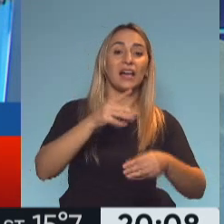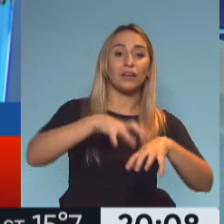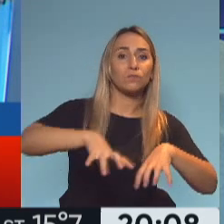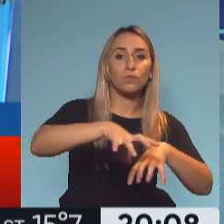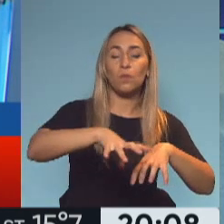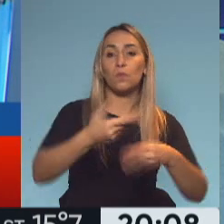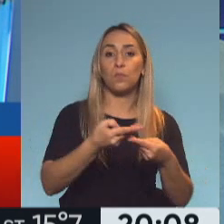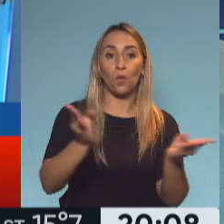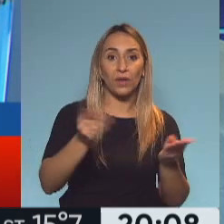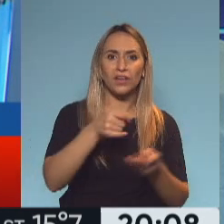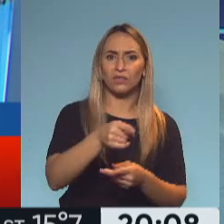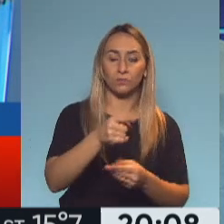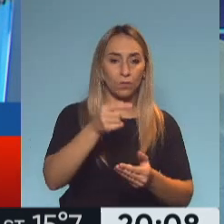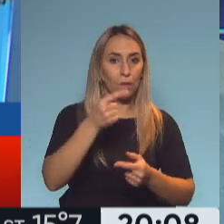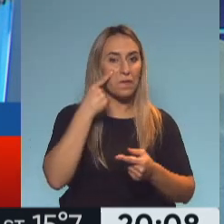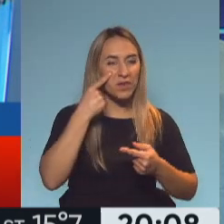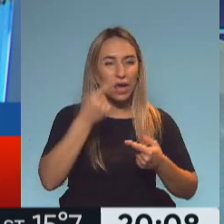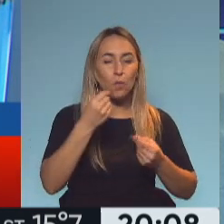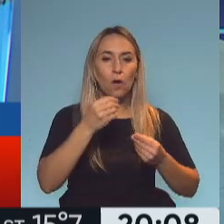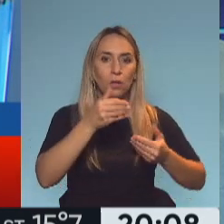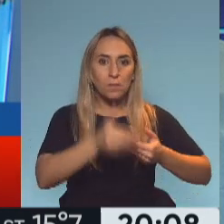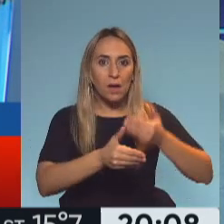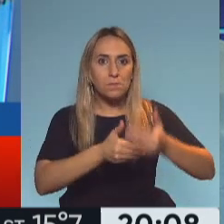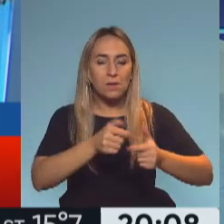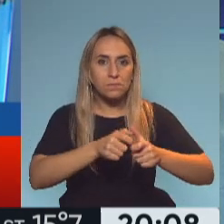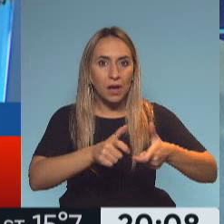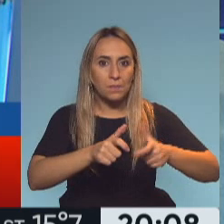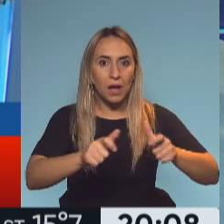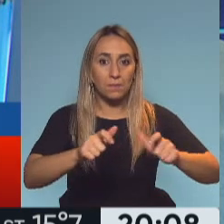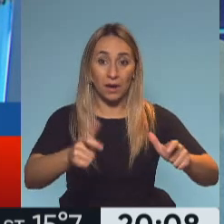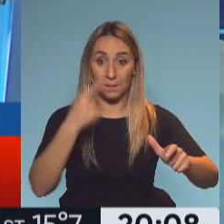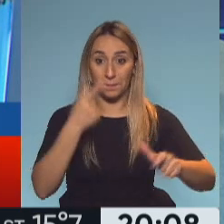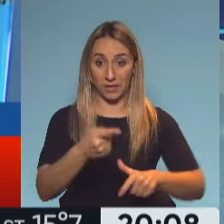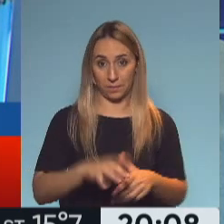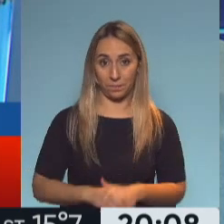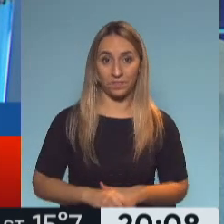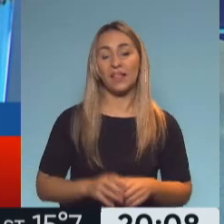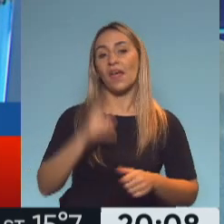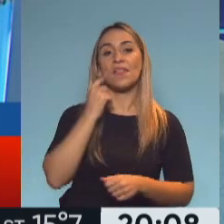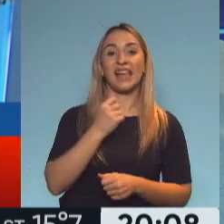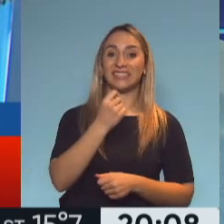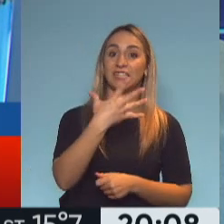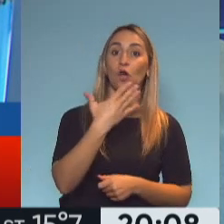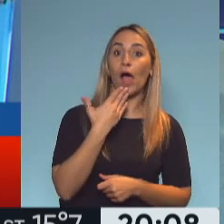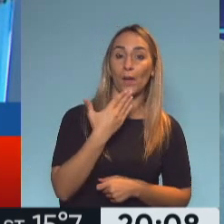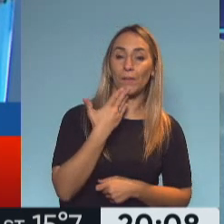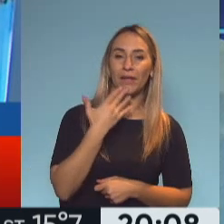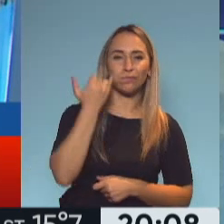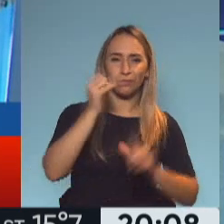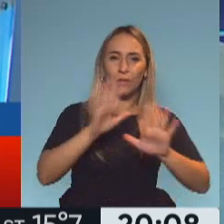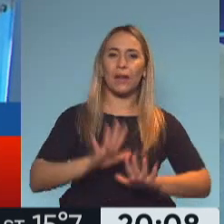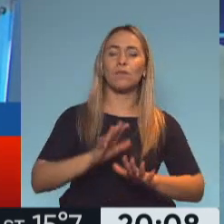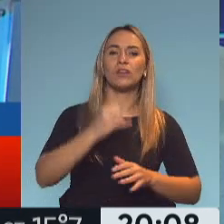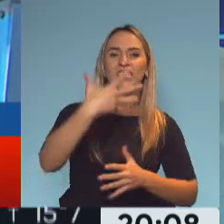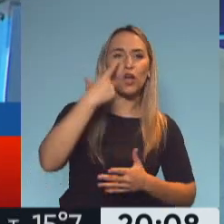porque ahí la evolución es lo importante, más allá del 83,5%. Tremendo. Fíjate el 5 de abril. Tremendo, Nicolás. Lo preparamos cada 5